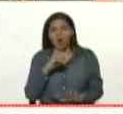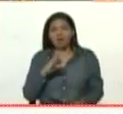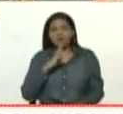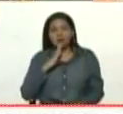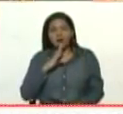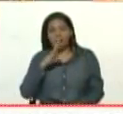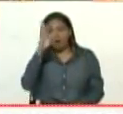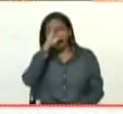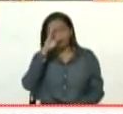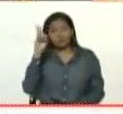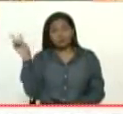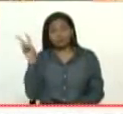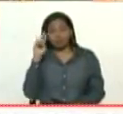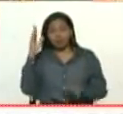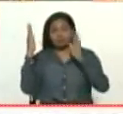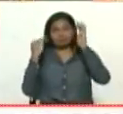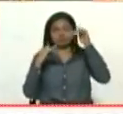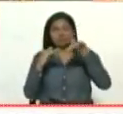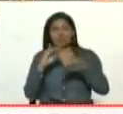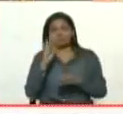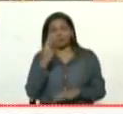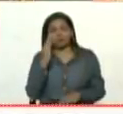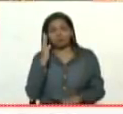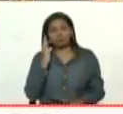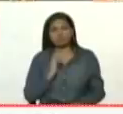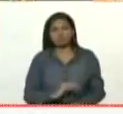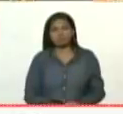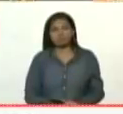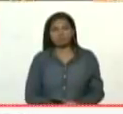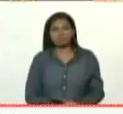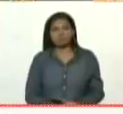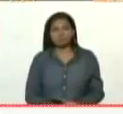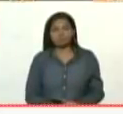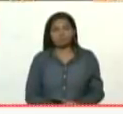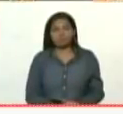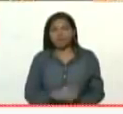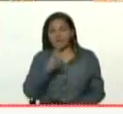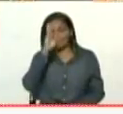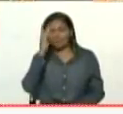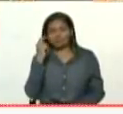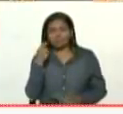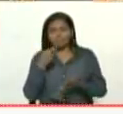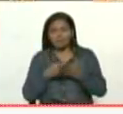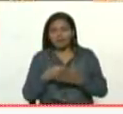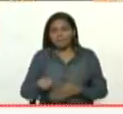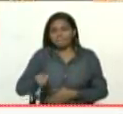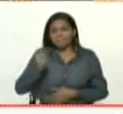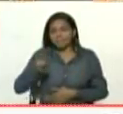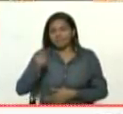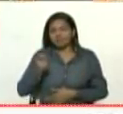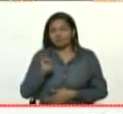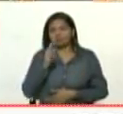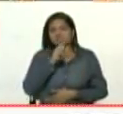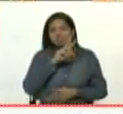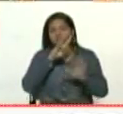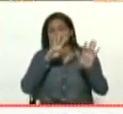Venezuela atendía en cuentas bancarias y pagaba pensiones a